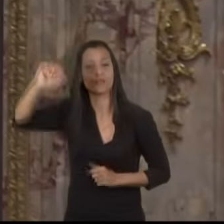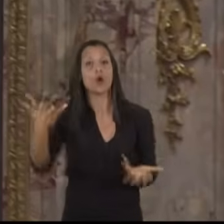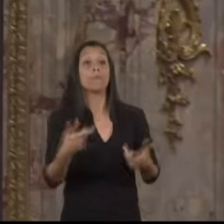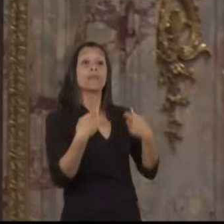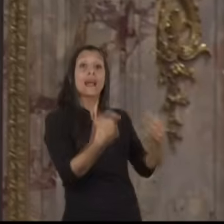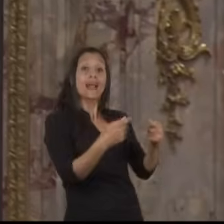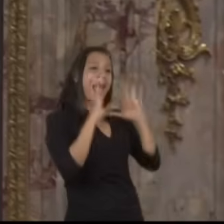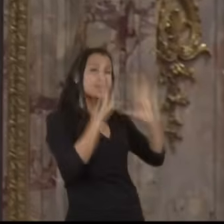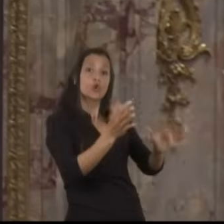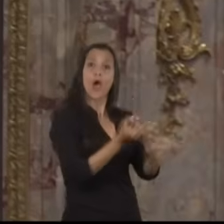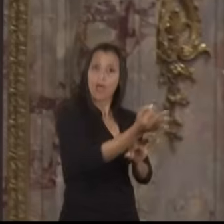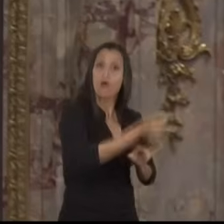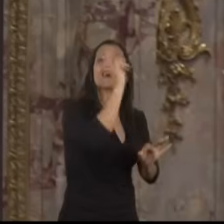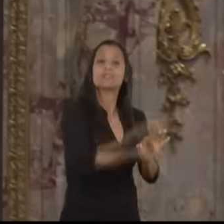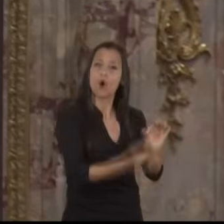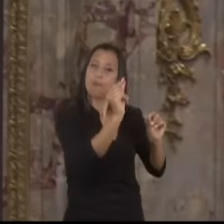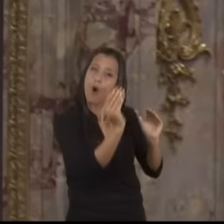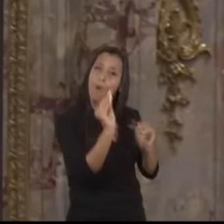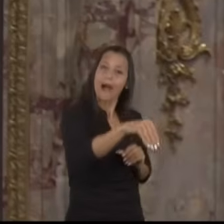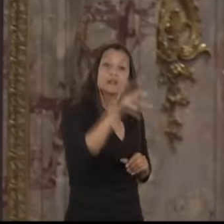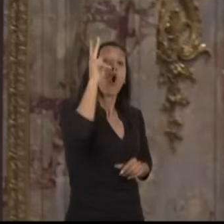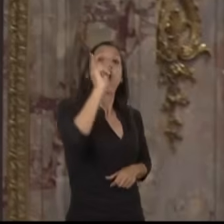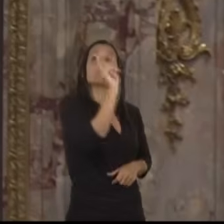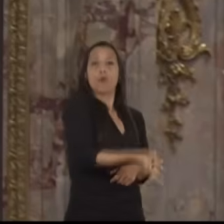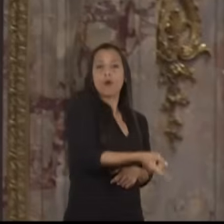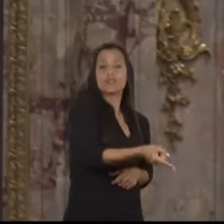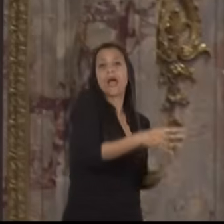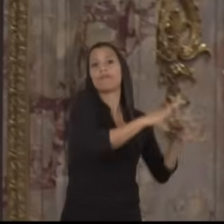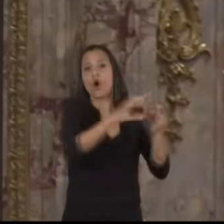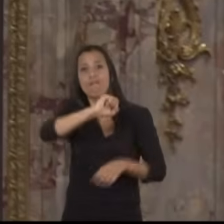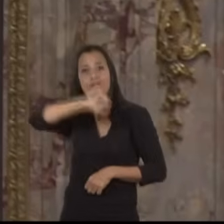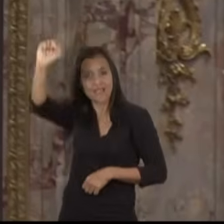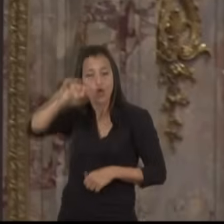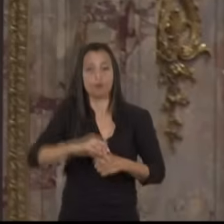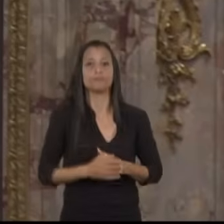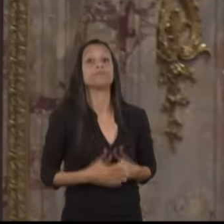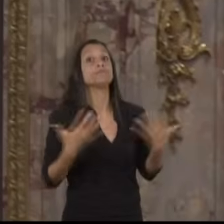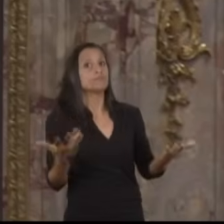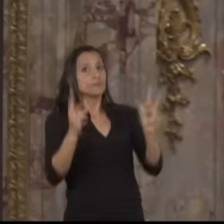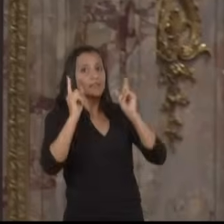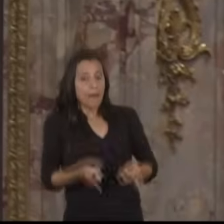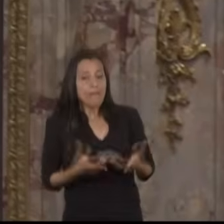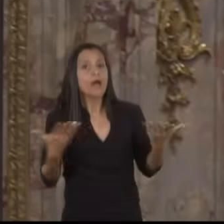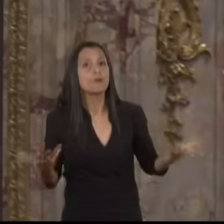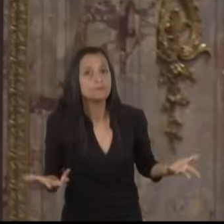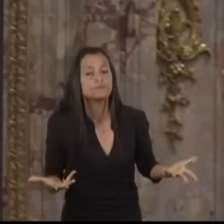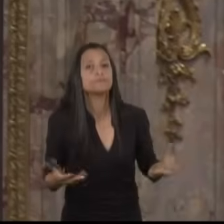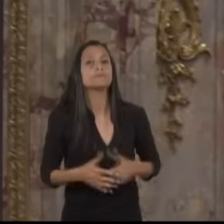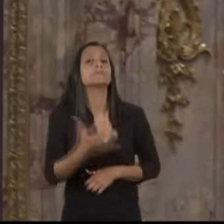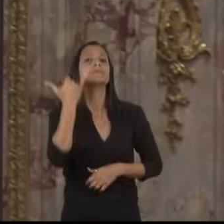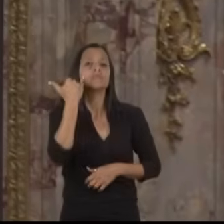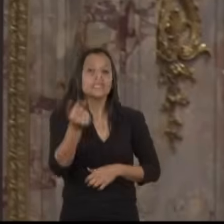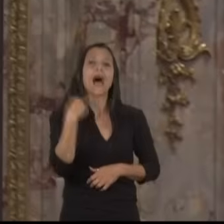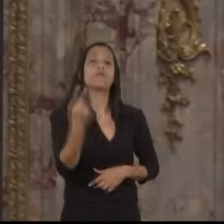en educación también aumenta un 8% por encima de la inflación. Por otro lado, habiendo realizado